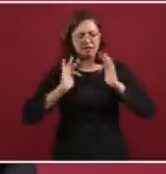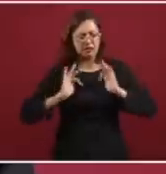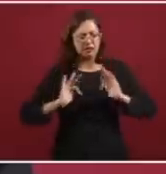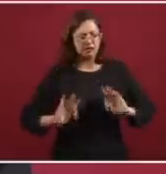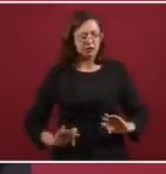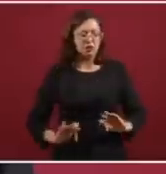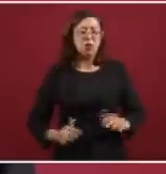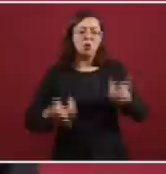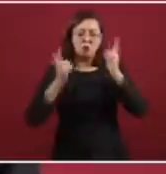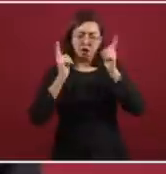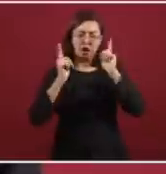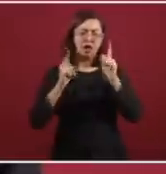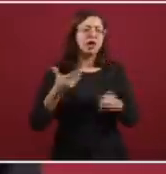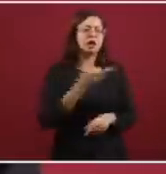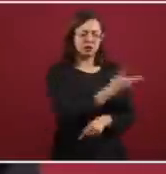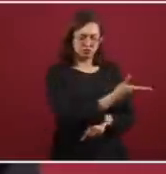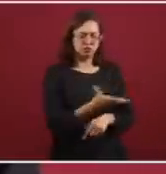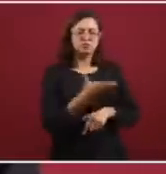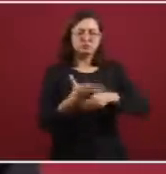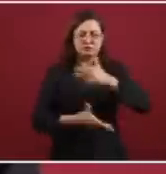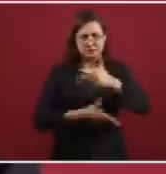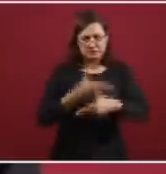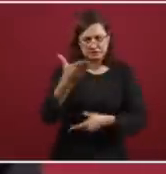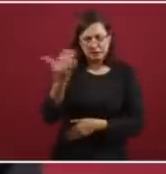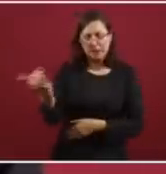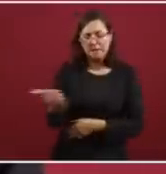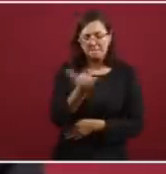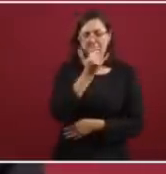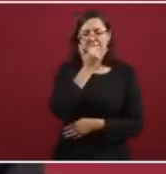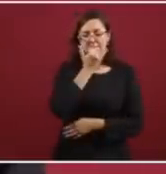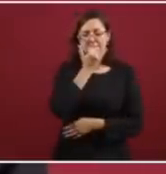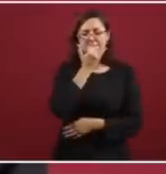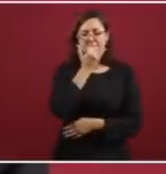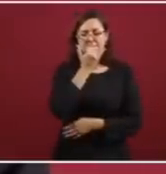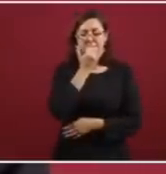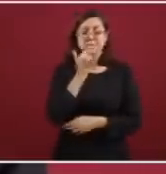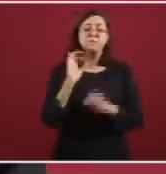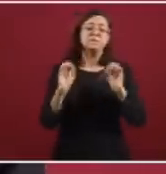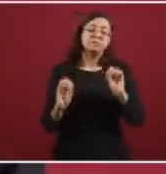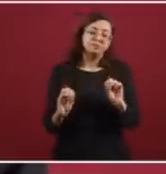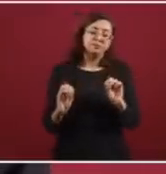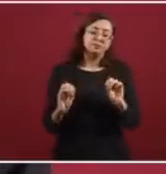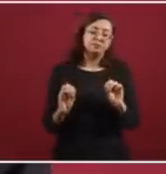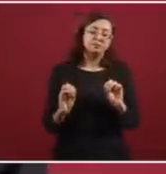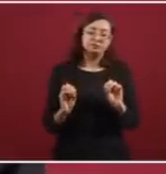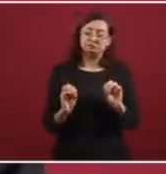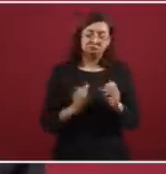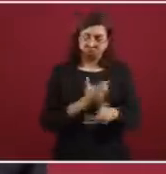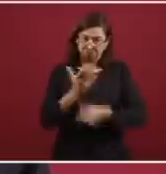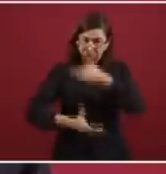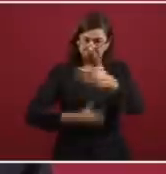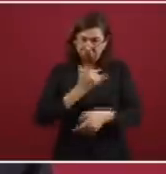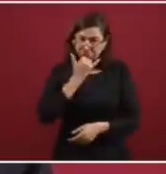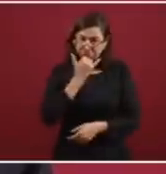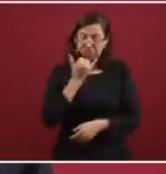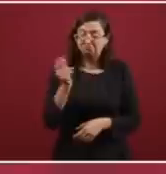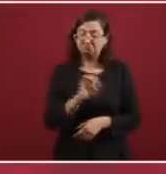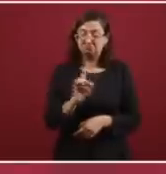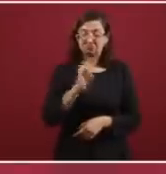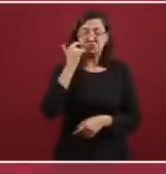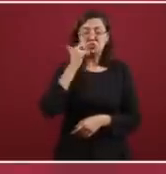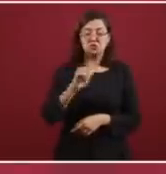ofrecieran una disculpa. O, si no es eso,